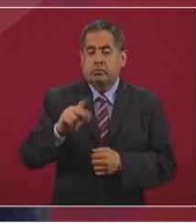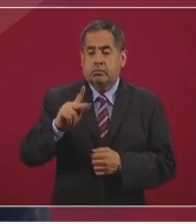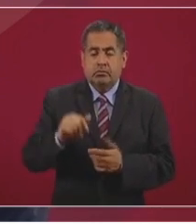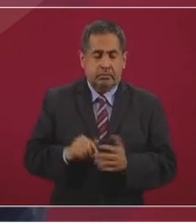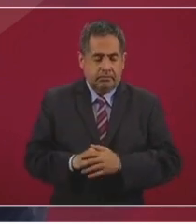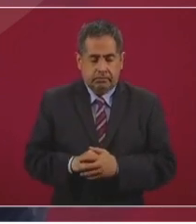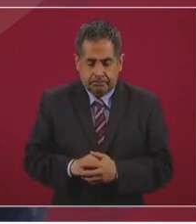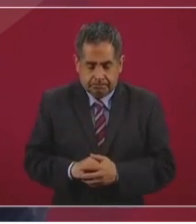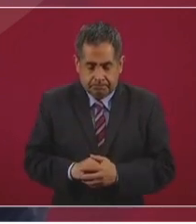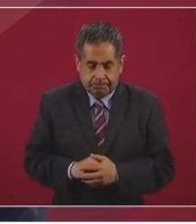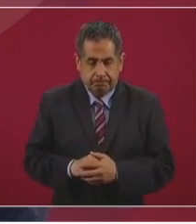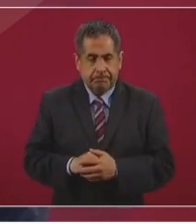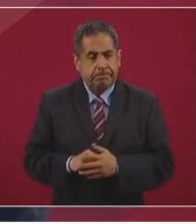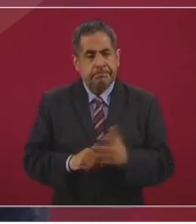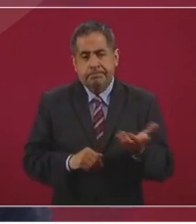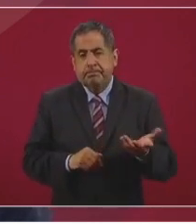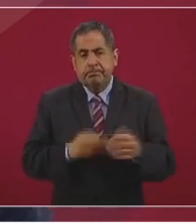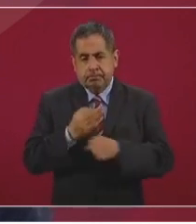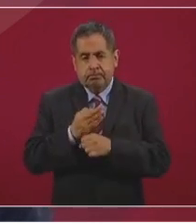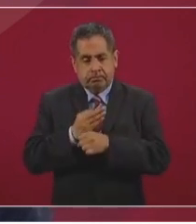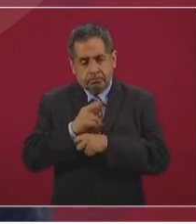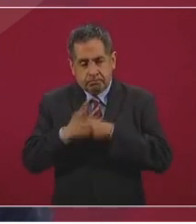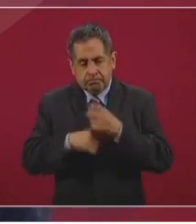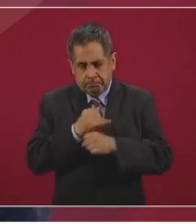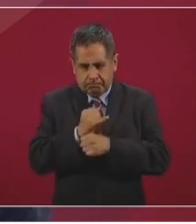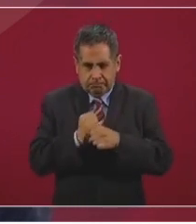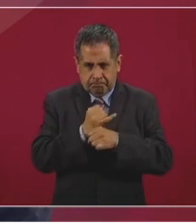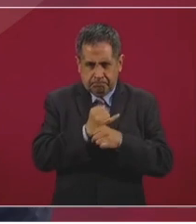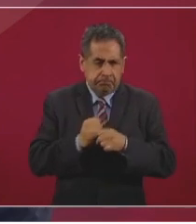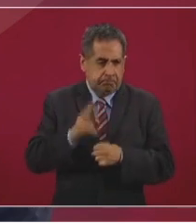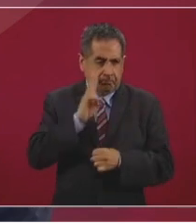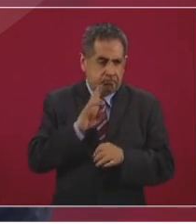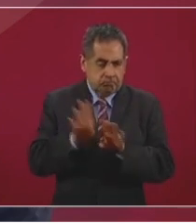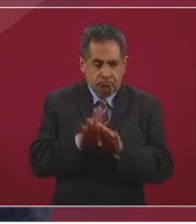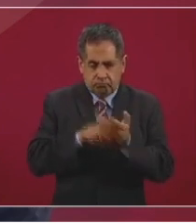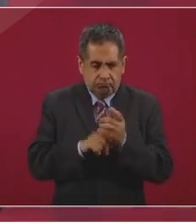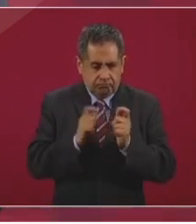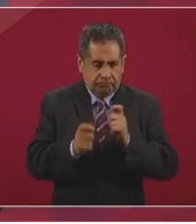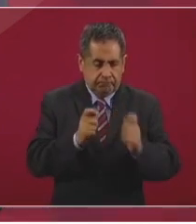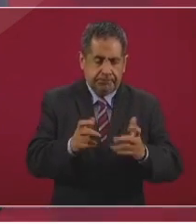Se está haciendo la investigación, hemos estado pendientes de esto.